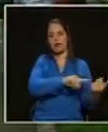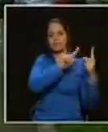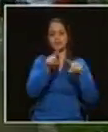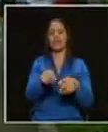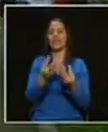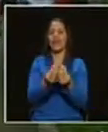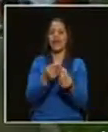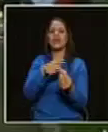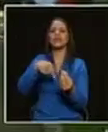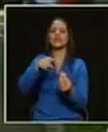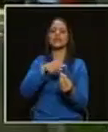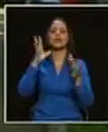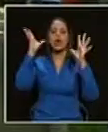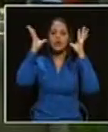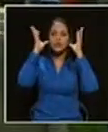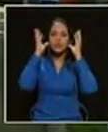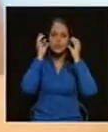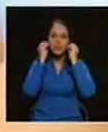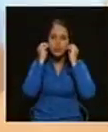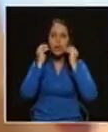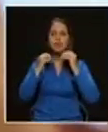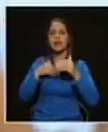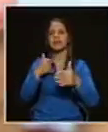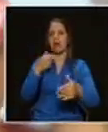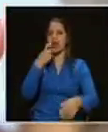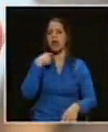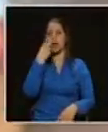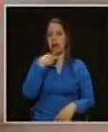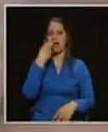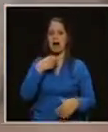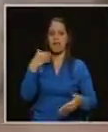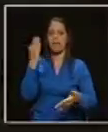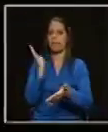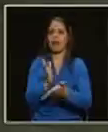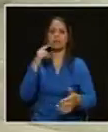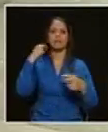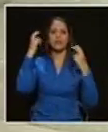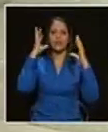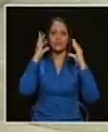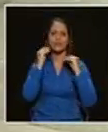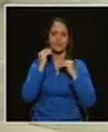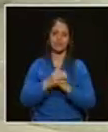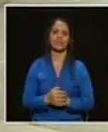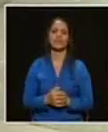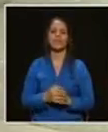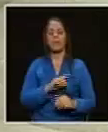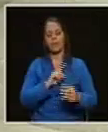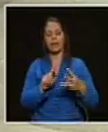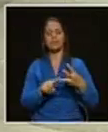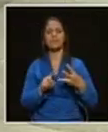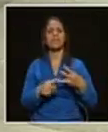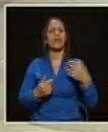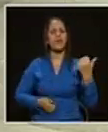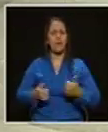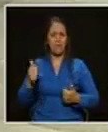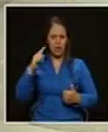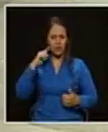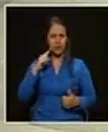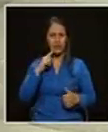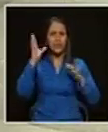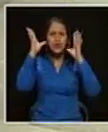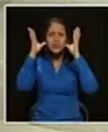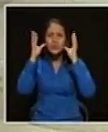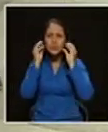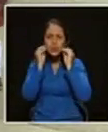son ensordecidos, quedaron sordos después de que ya habían adquirido la lengua oral. Y en cuanto al grado de sordera, podemos hablar